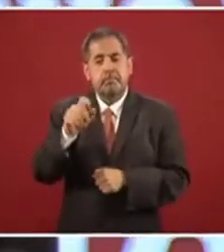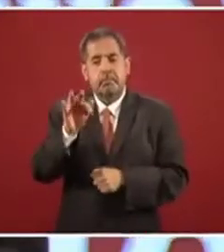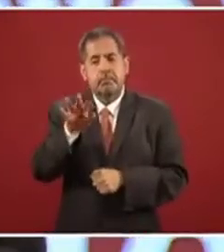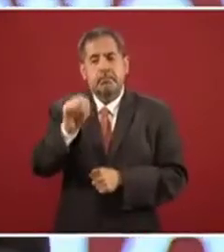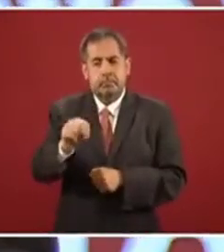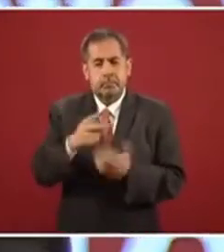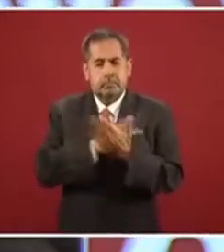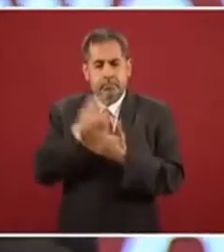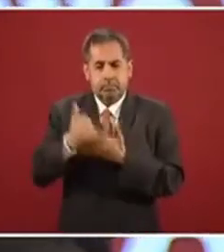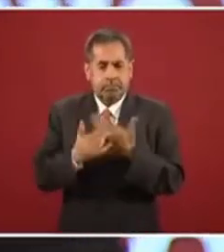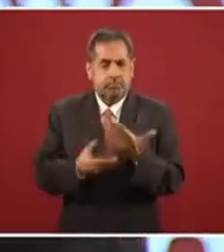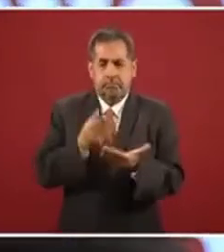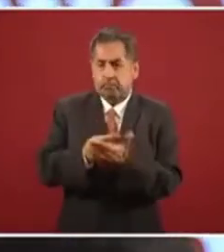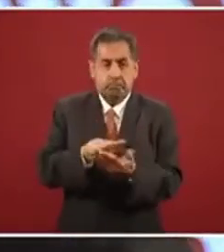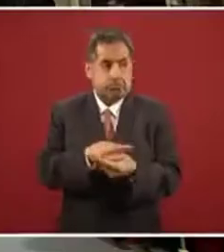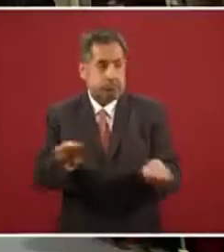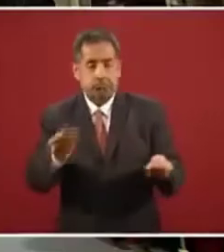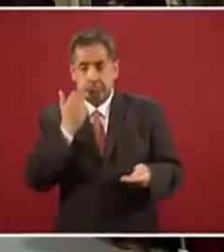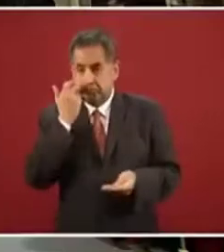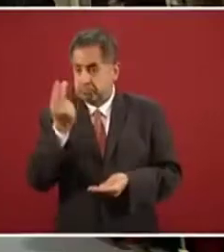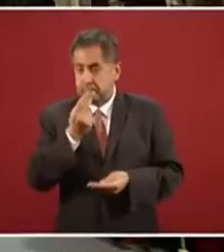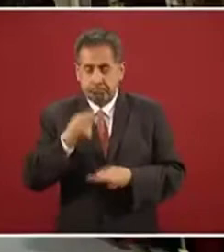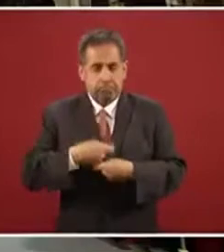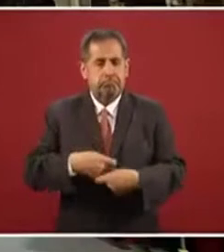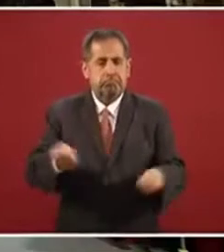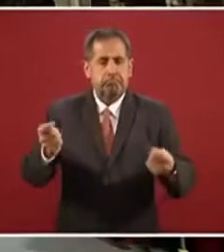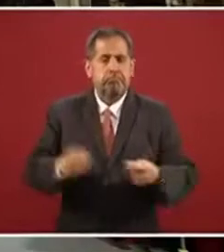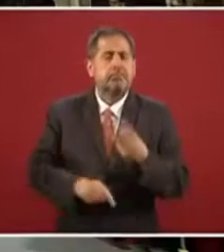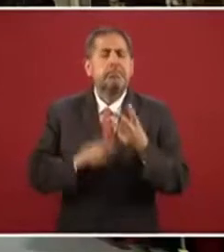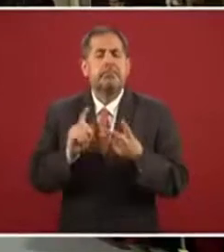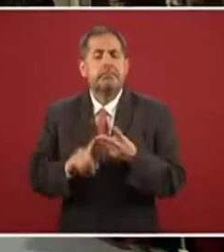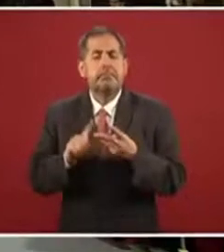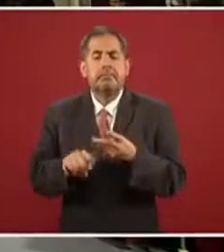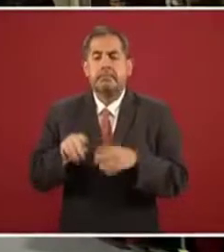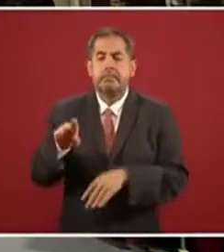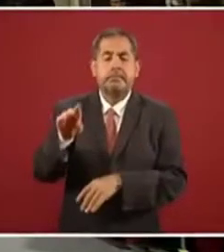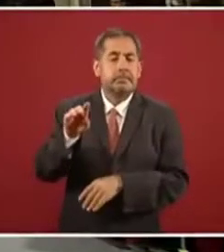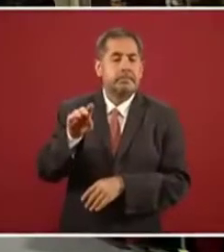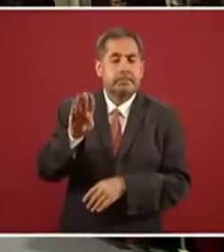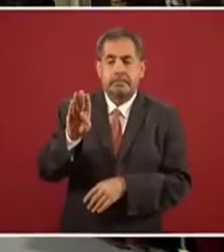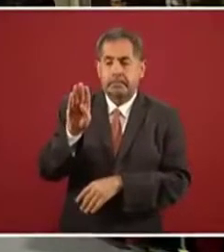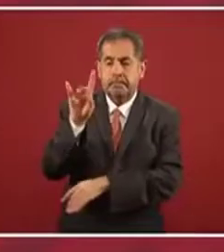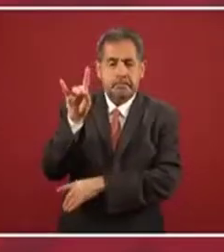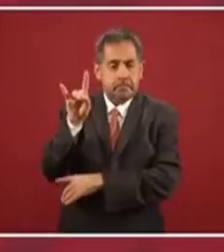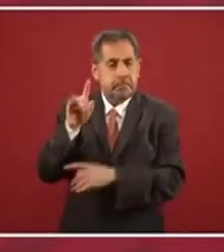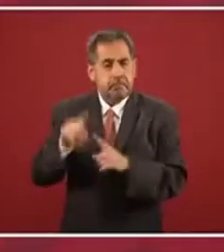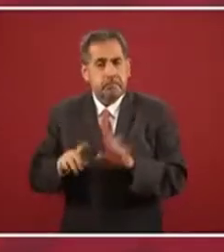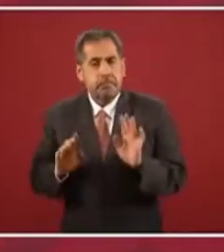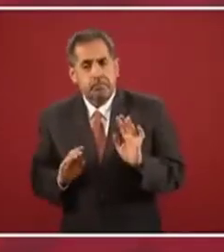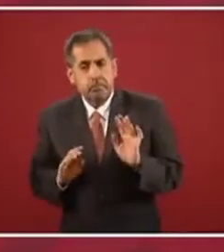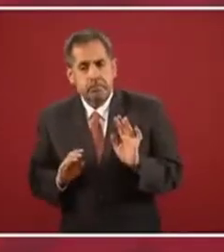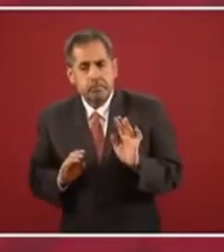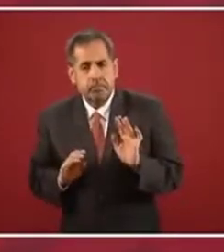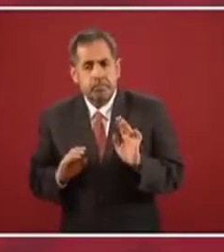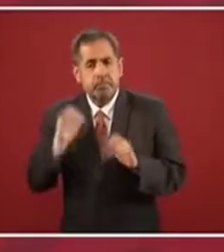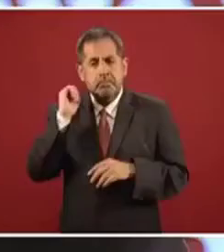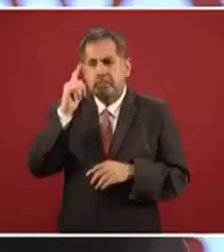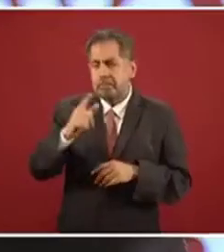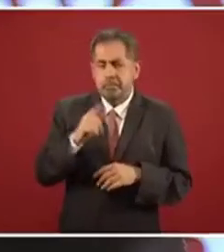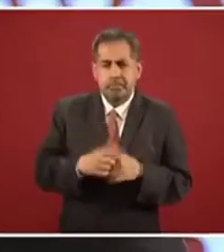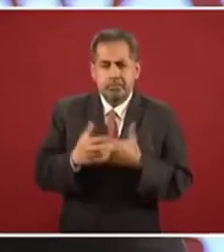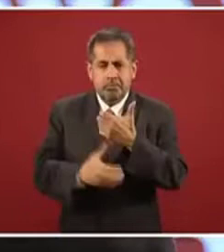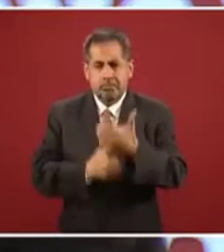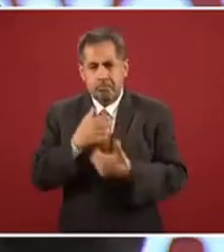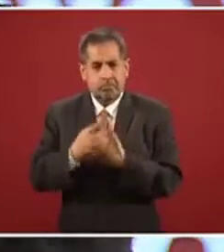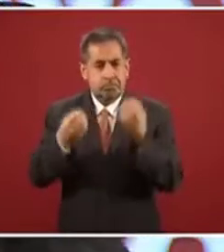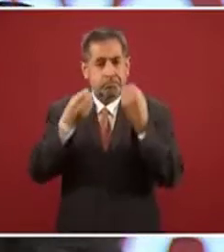gusto se lo facilitamos y a quien lo necesite también. Ahora, respecto a Bolivia, la otra pregunta, no, no esperamos un impacto,